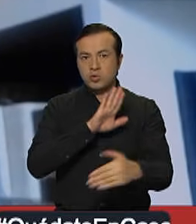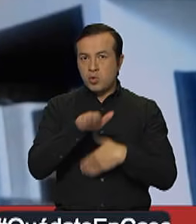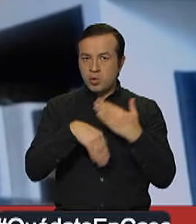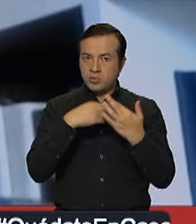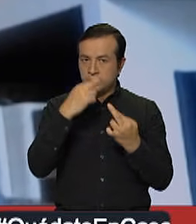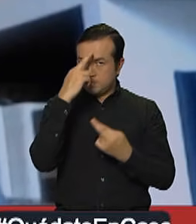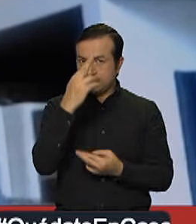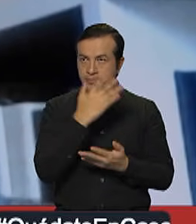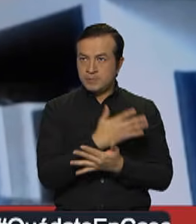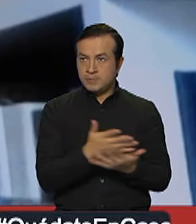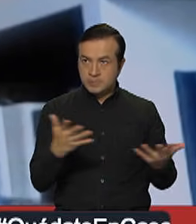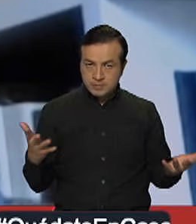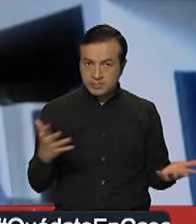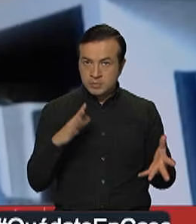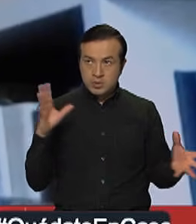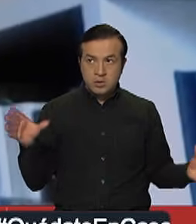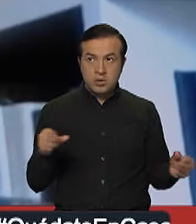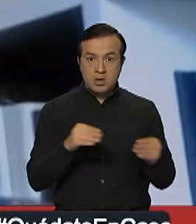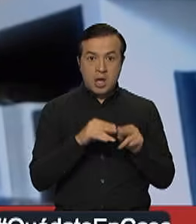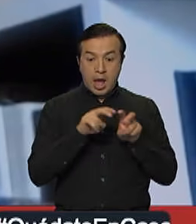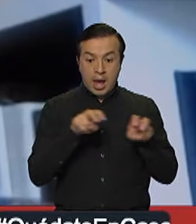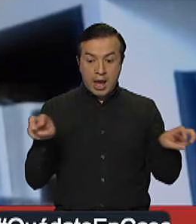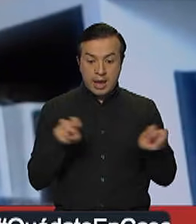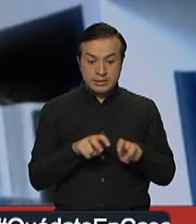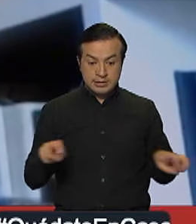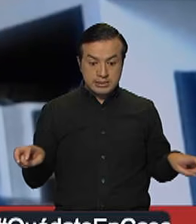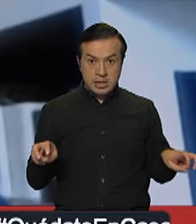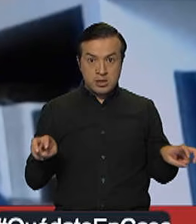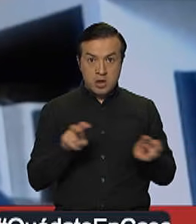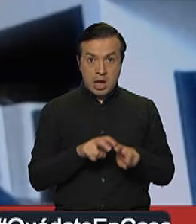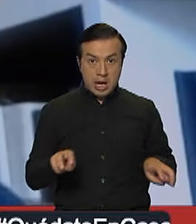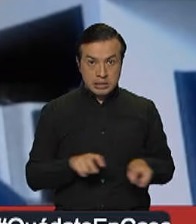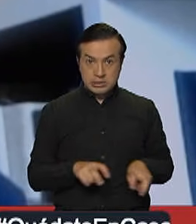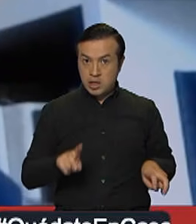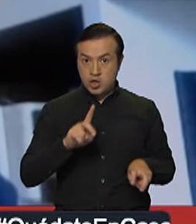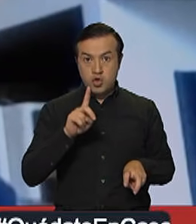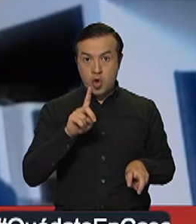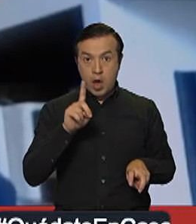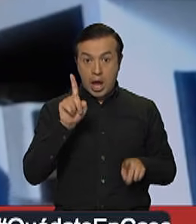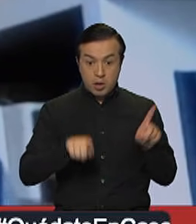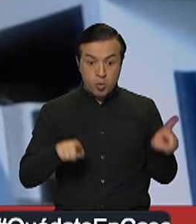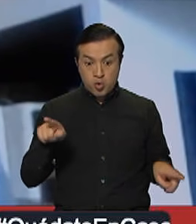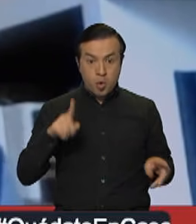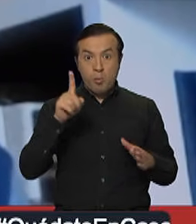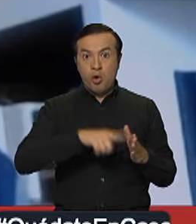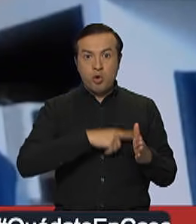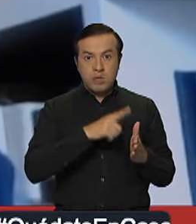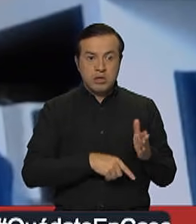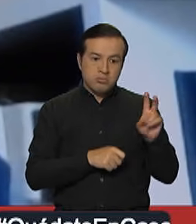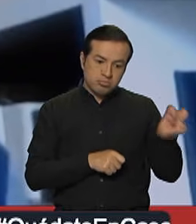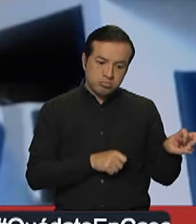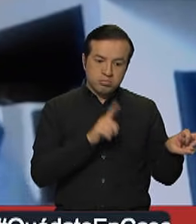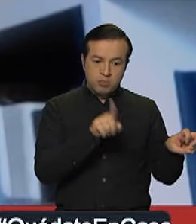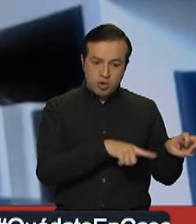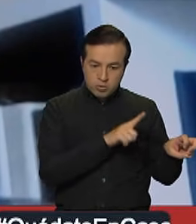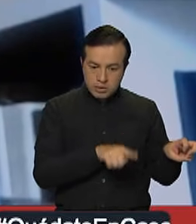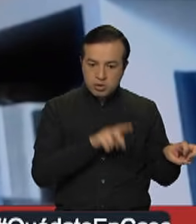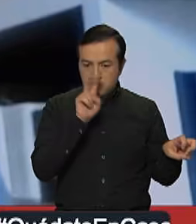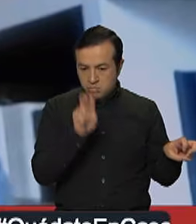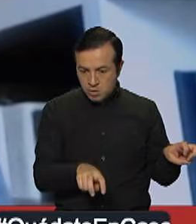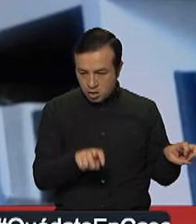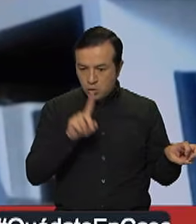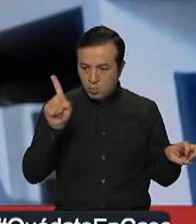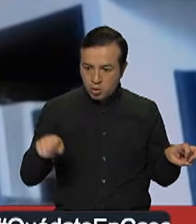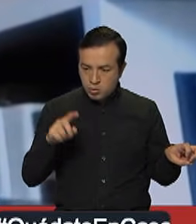respetar en salas de embarque, los asientos que no van a estar disponibles para el uso de los pasajeros. Vamos a tener asientos pues pasando uno, se va a